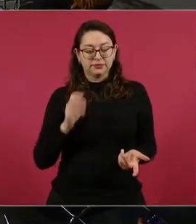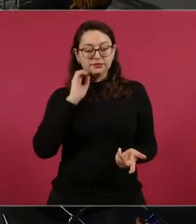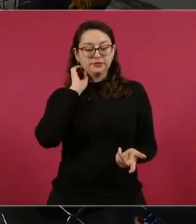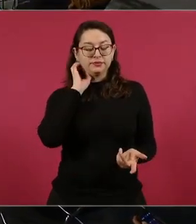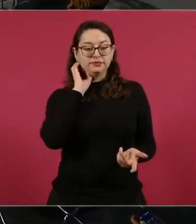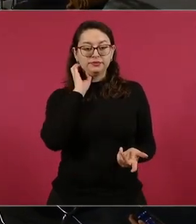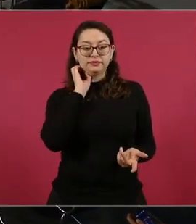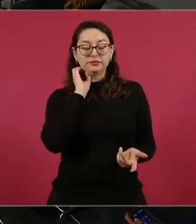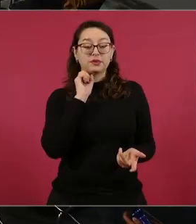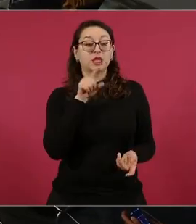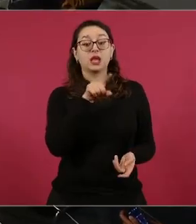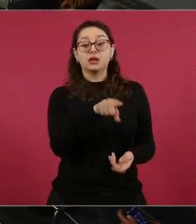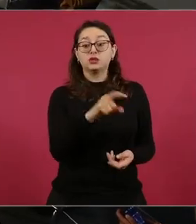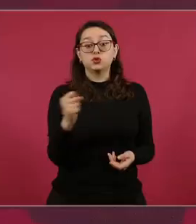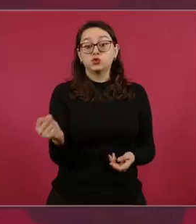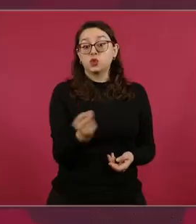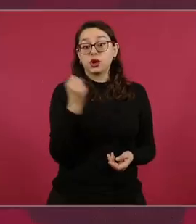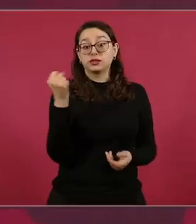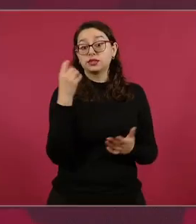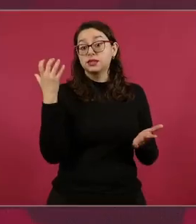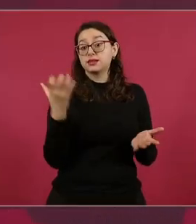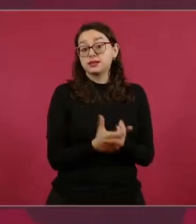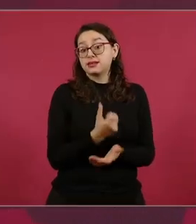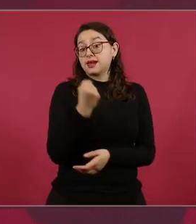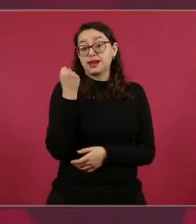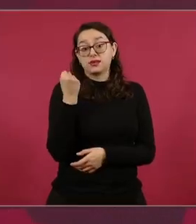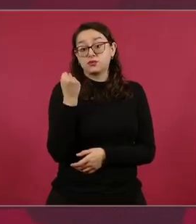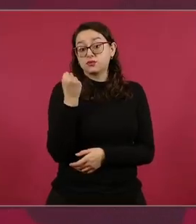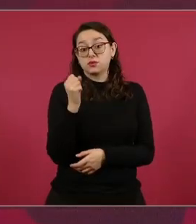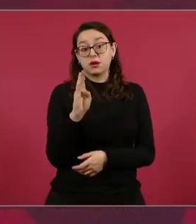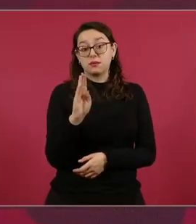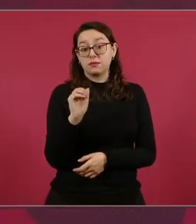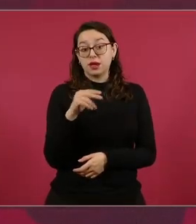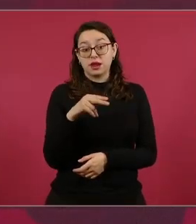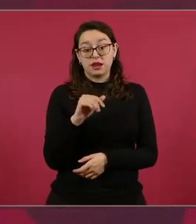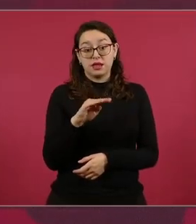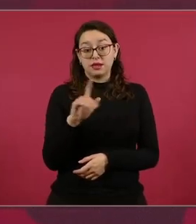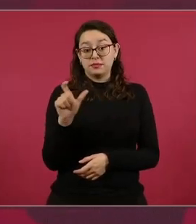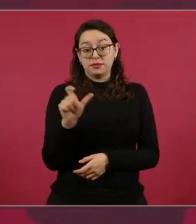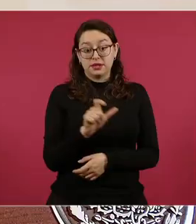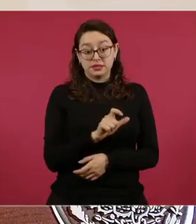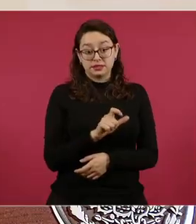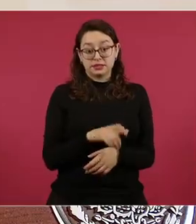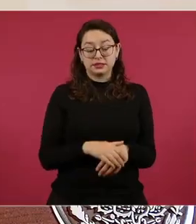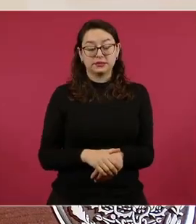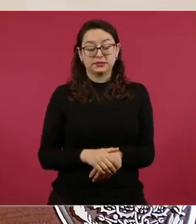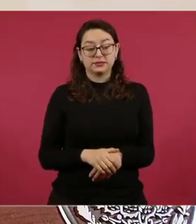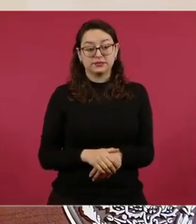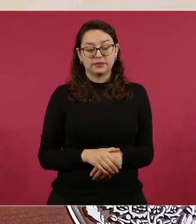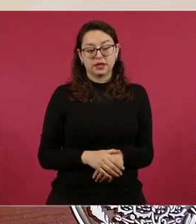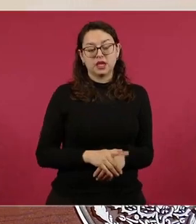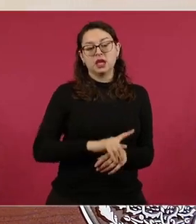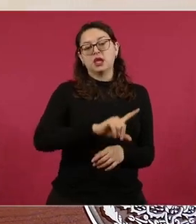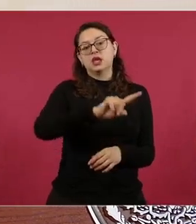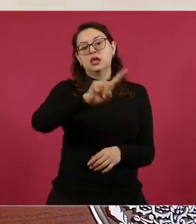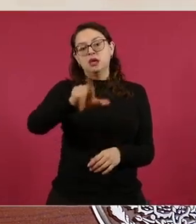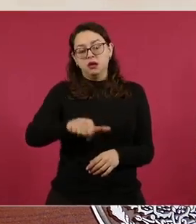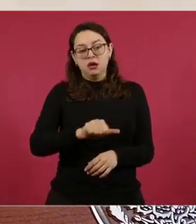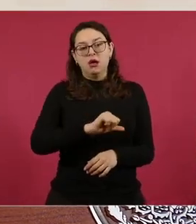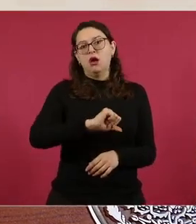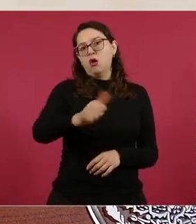y a él le correspondió Banamex. Luego negociaron con otro